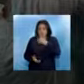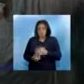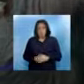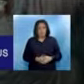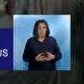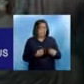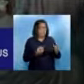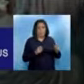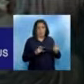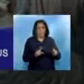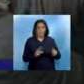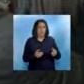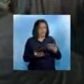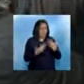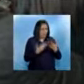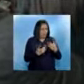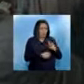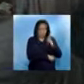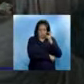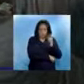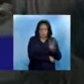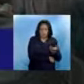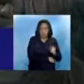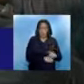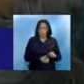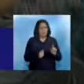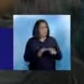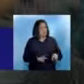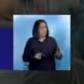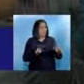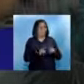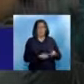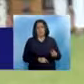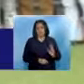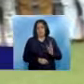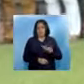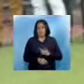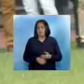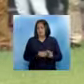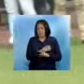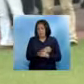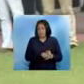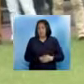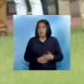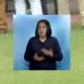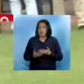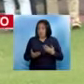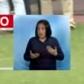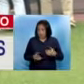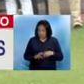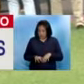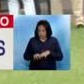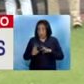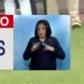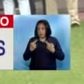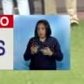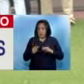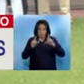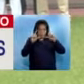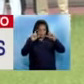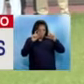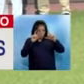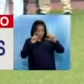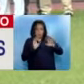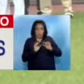Muchas oportunidades de conversar, de escucharte, entonces creo que eso es súper valioso para nuestro país en general. Antes de la ceremonia, Zavala se tomó una foto